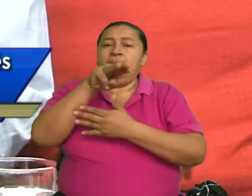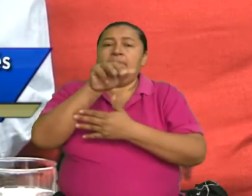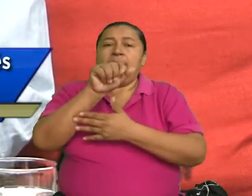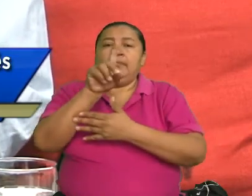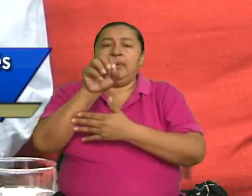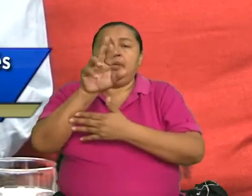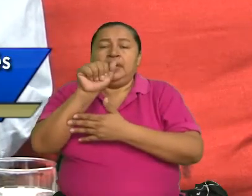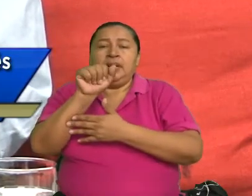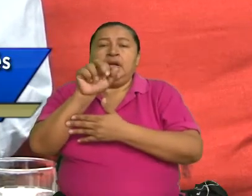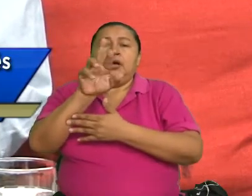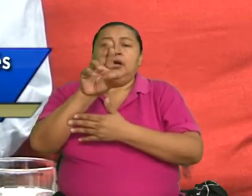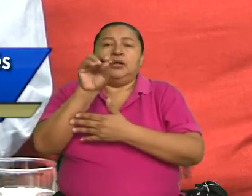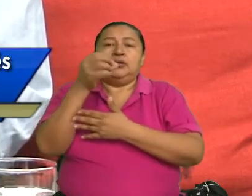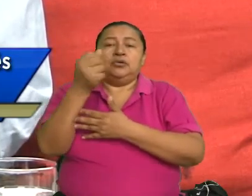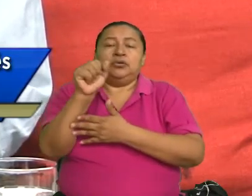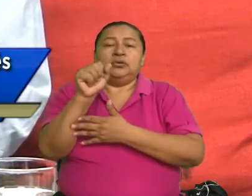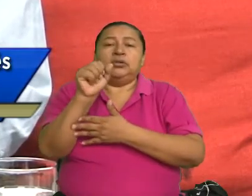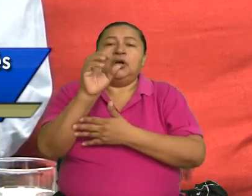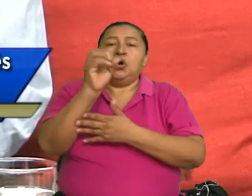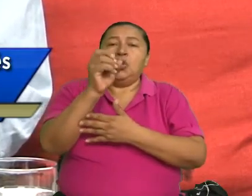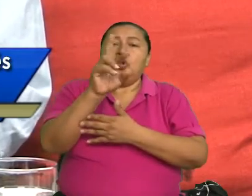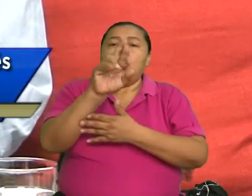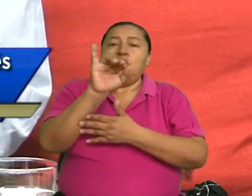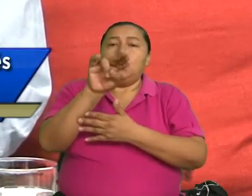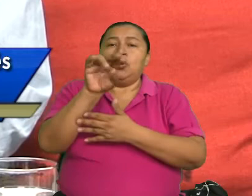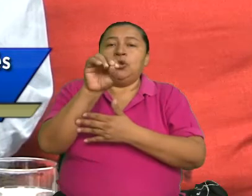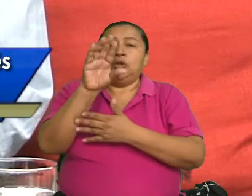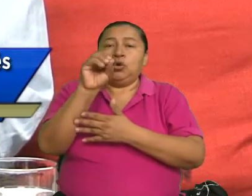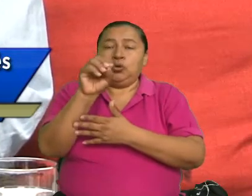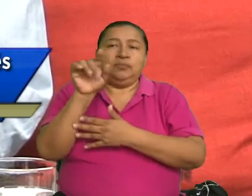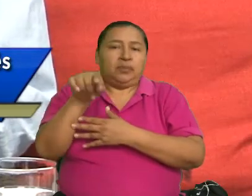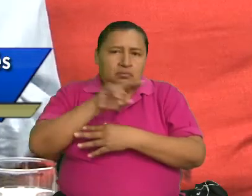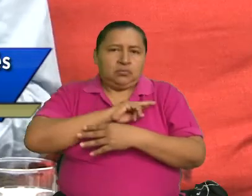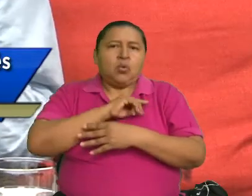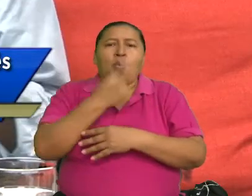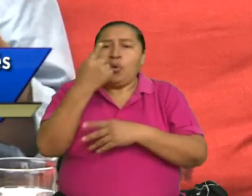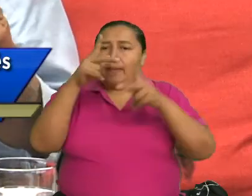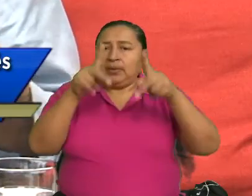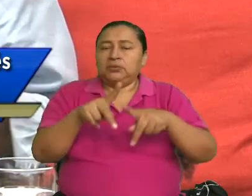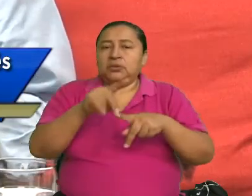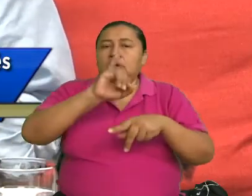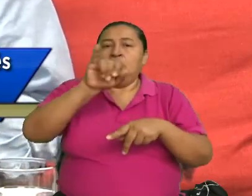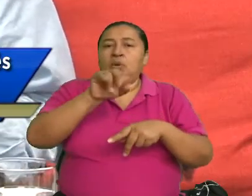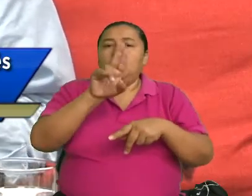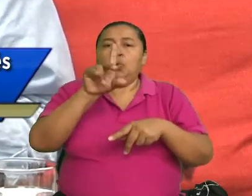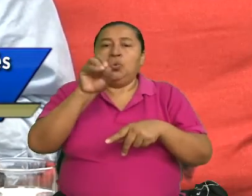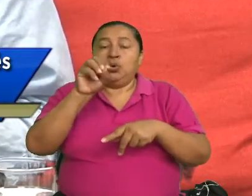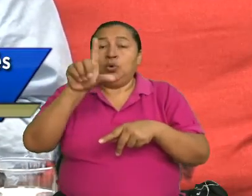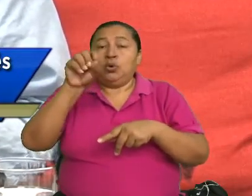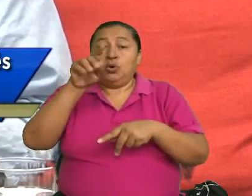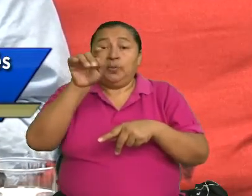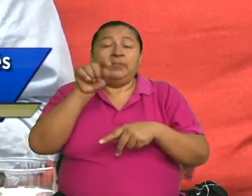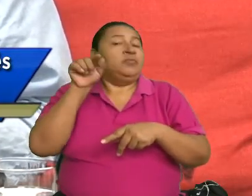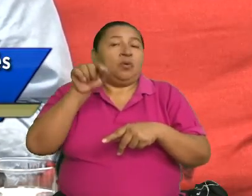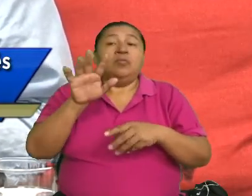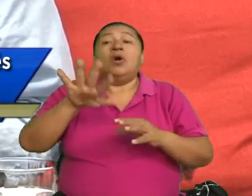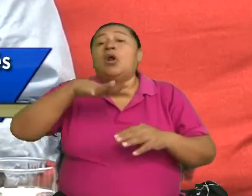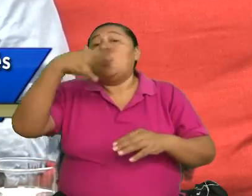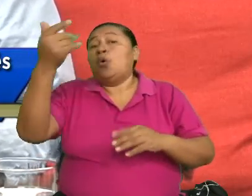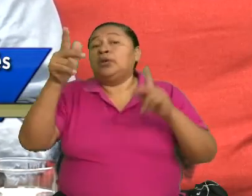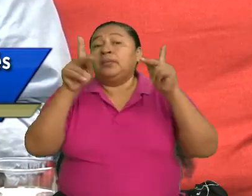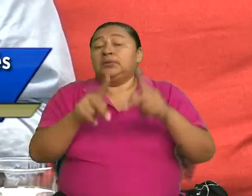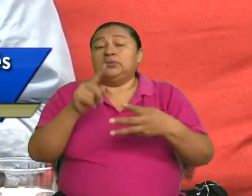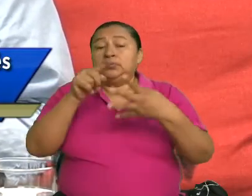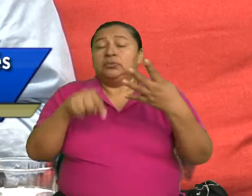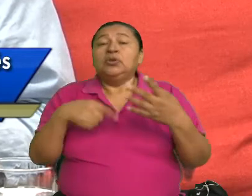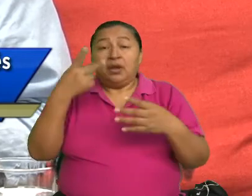Y ahora no solo hay un artesano que era Julio López. Sí, sí. Hay muchos otros que hacen esta artesanía linda. Y una muestra, usted la puede